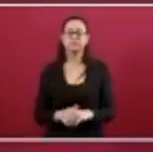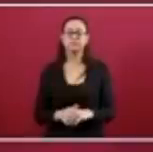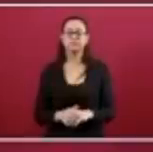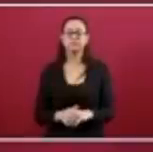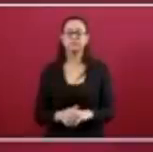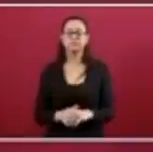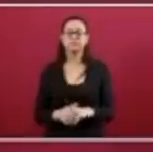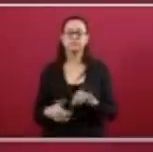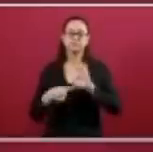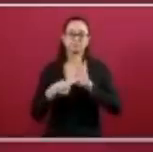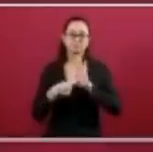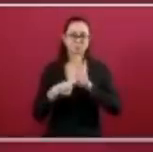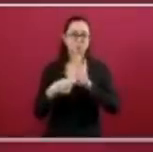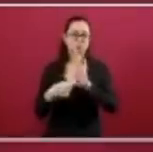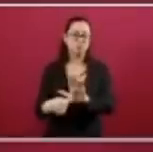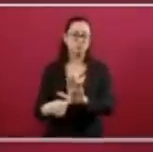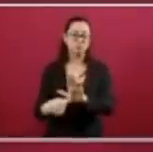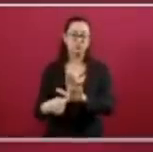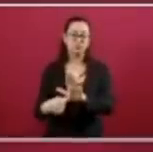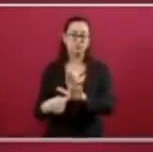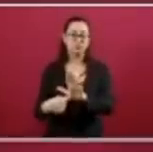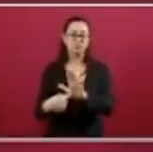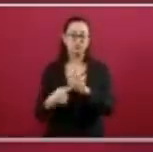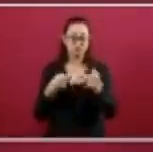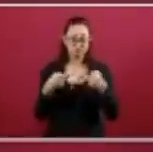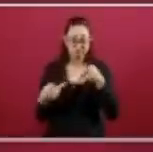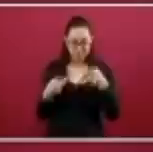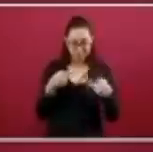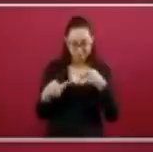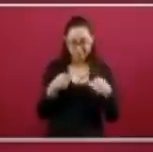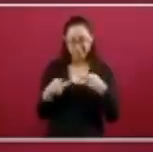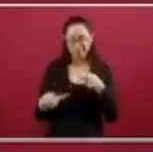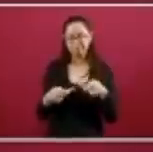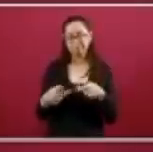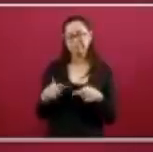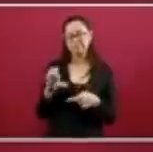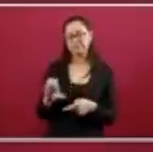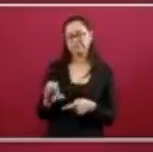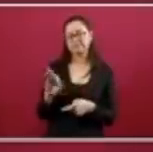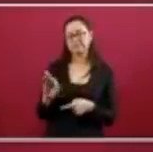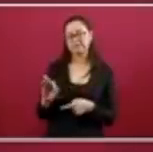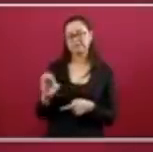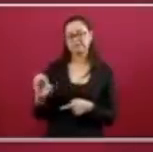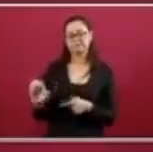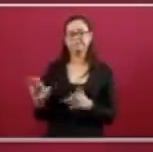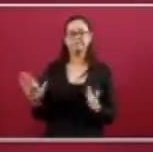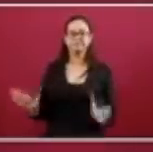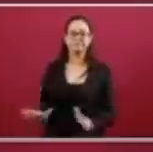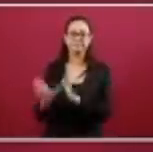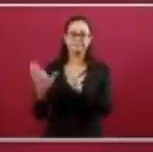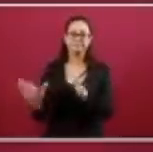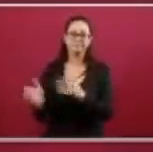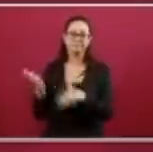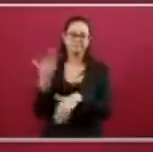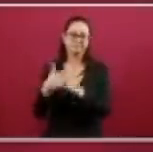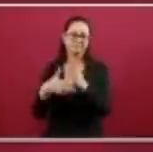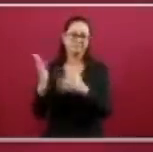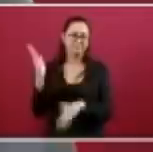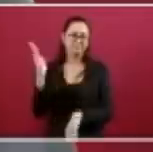cuál es el plan para fortalecer a la Comisión Federal de Electricidad.